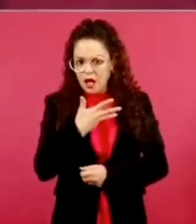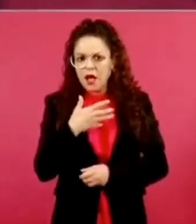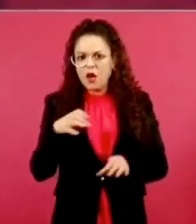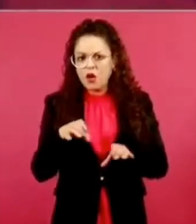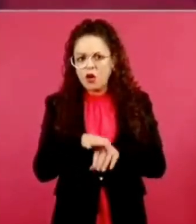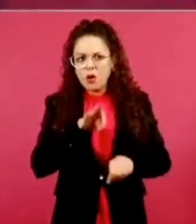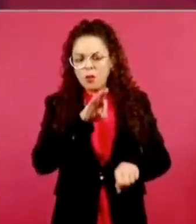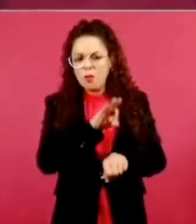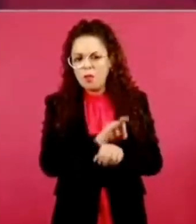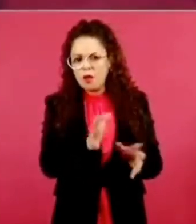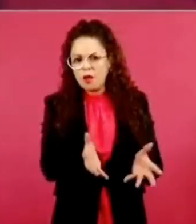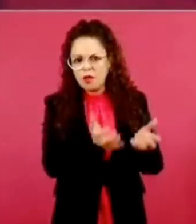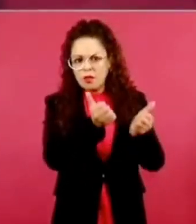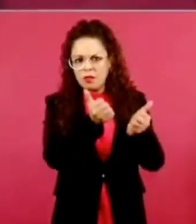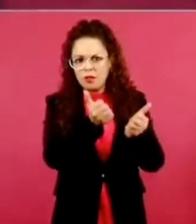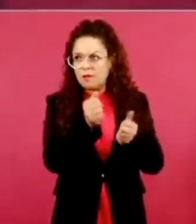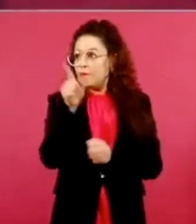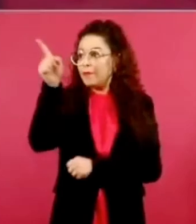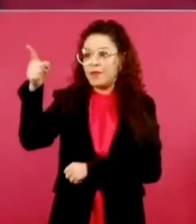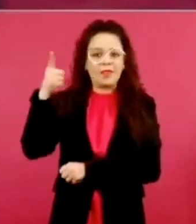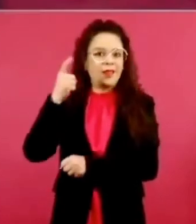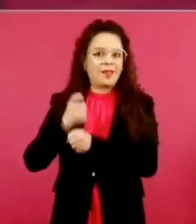a los de arriba con el dinero de todos?